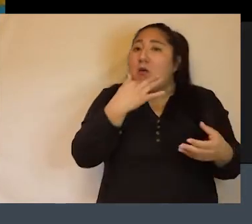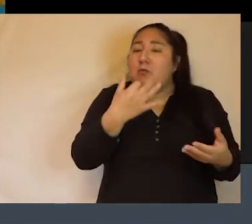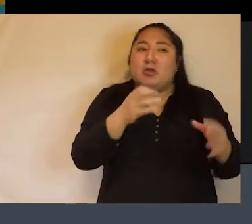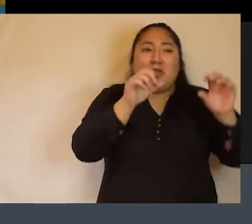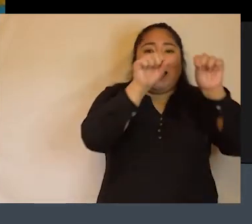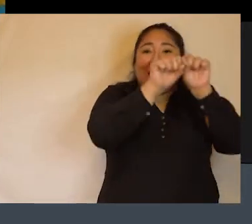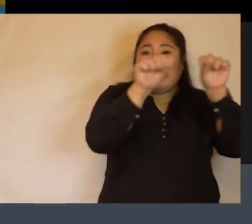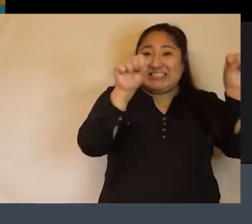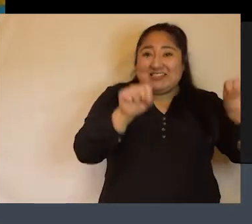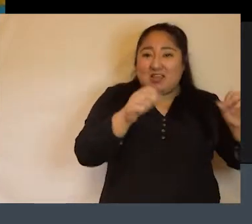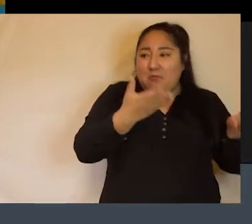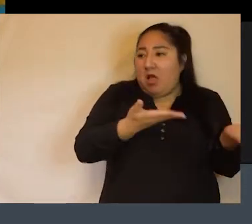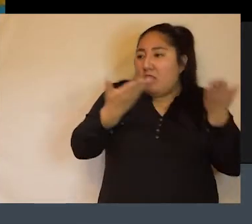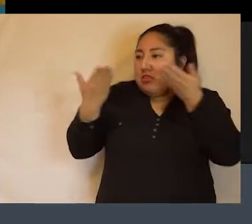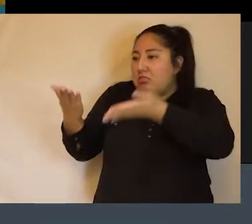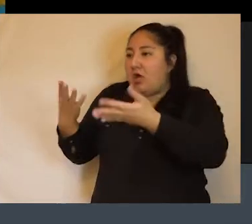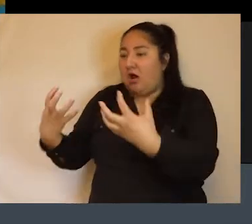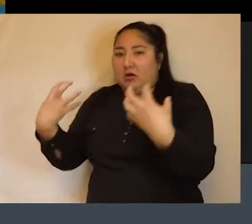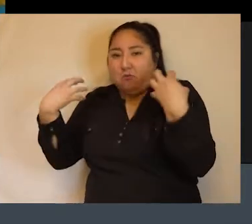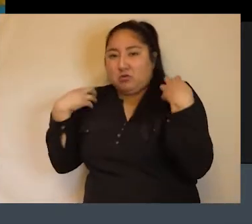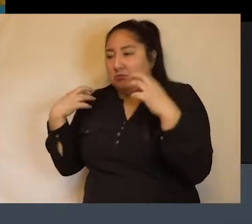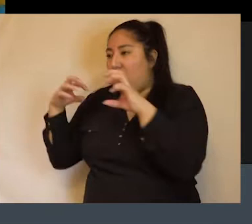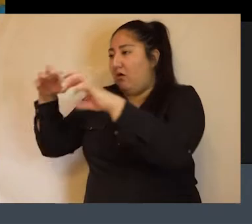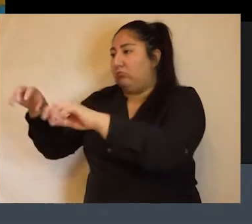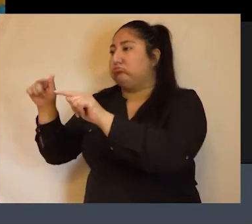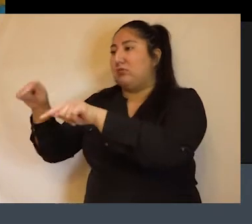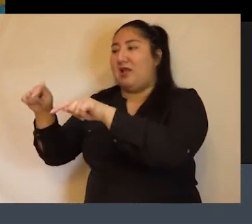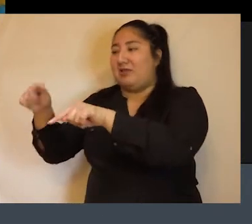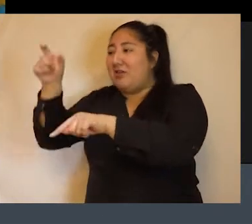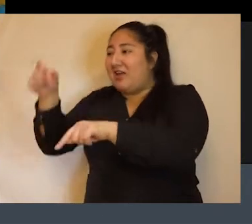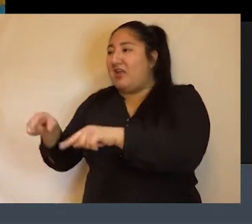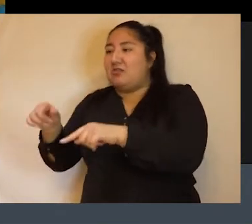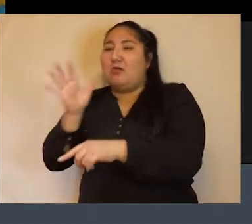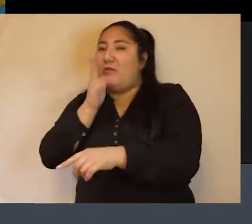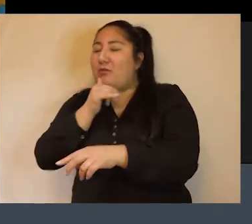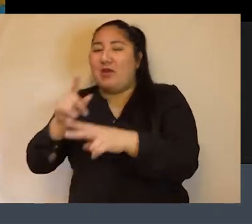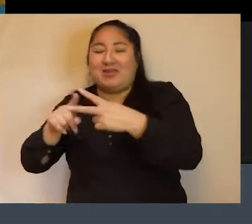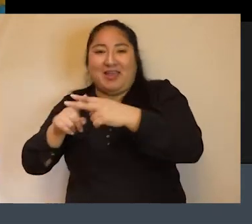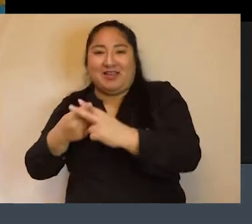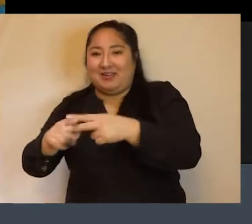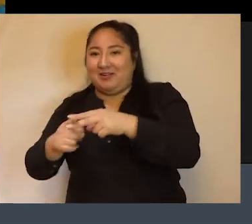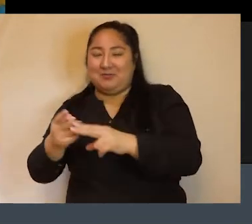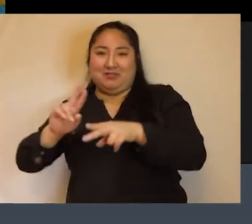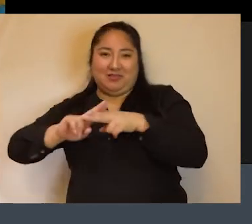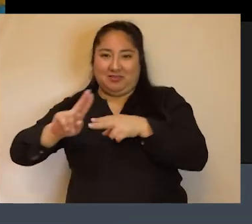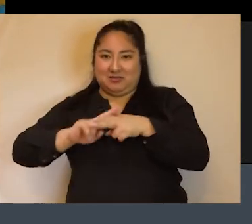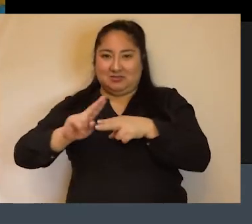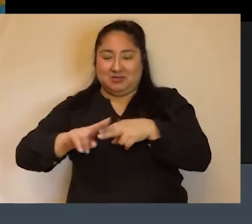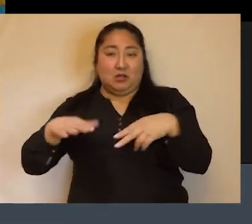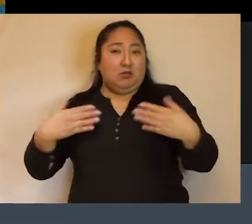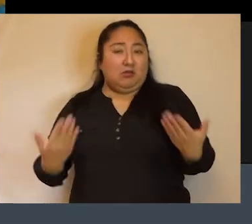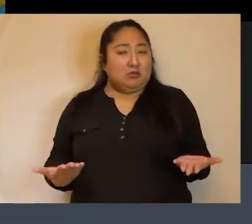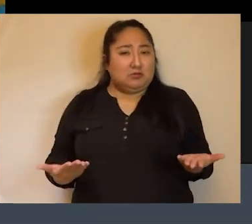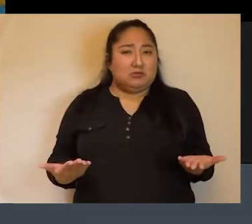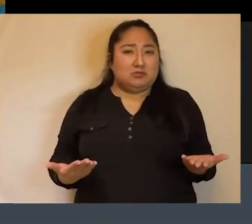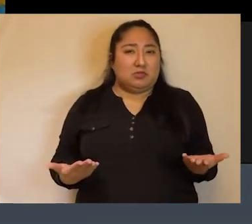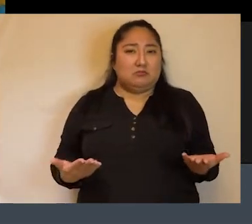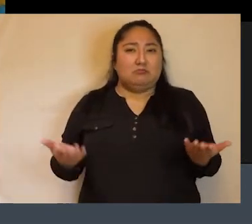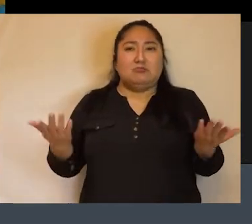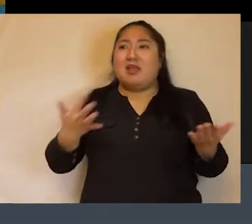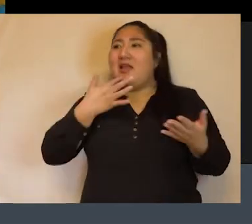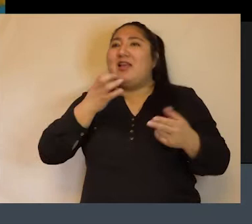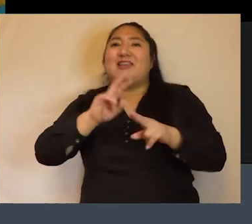le transfirió todo ese poder y esa responsabilidad a aquellos que no tienen las herramientas para hacerlo y que obviamente van a